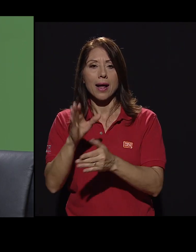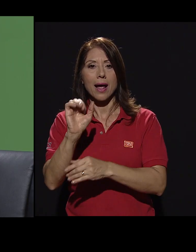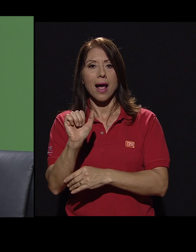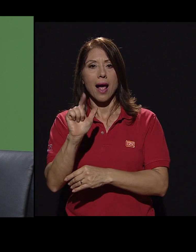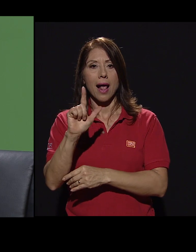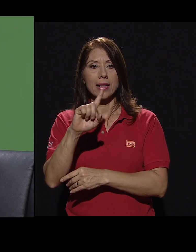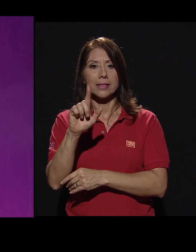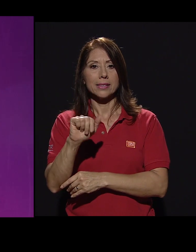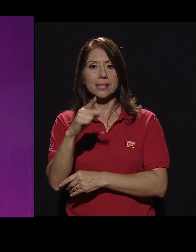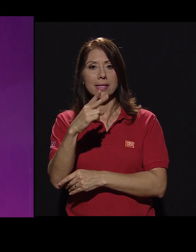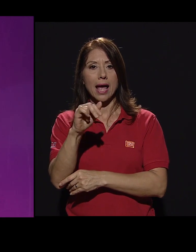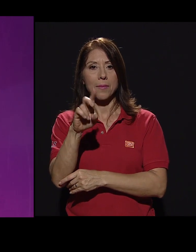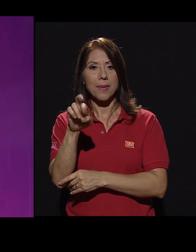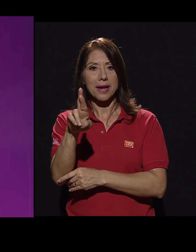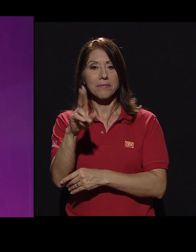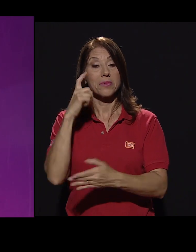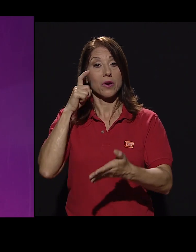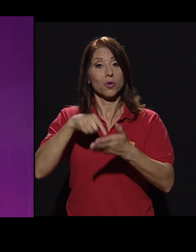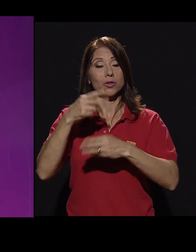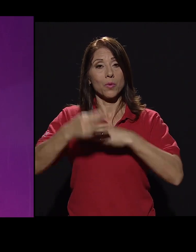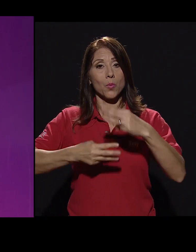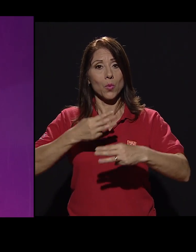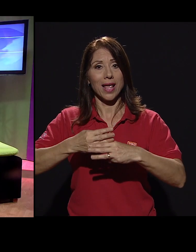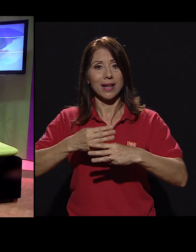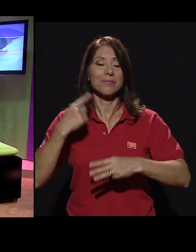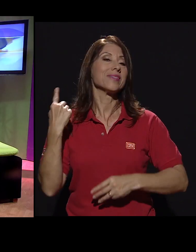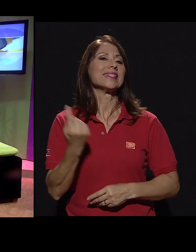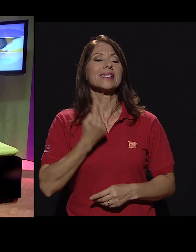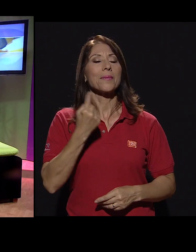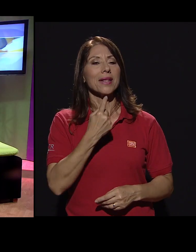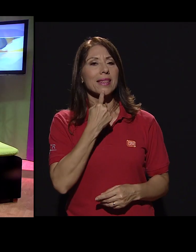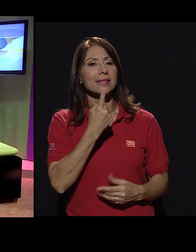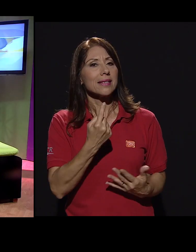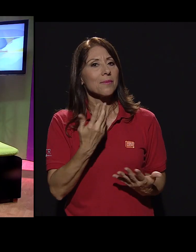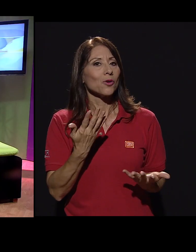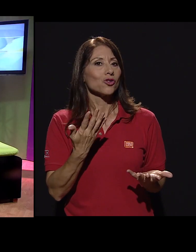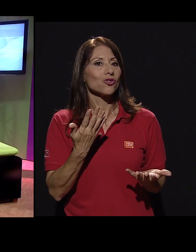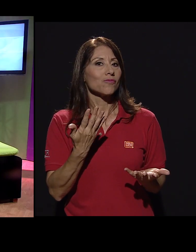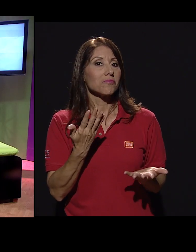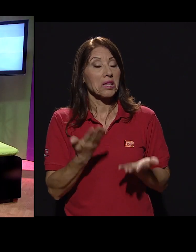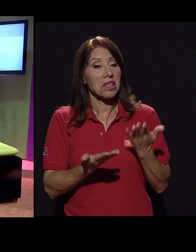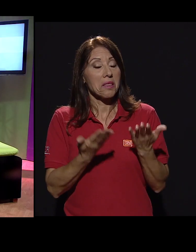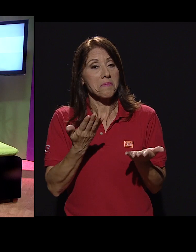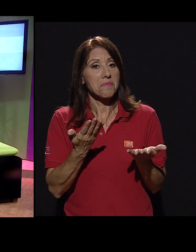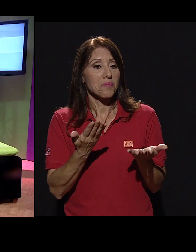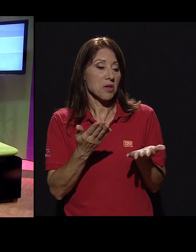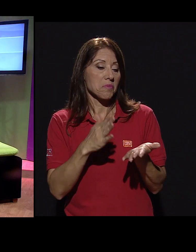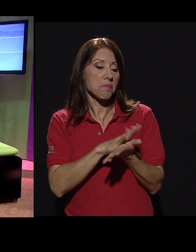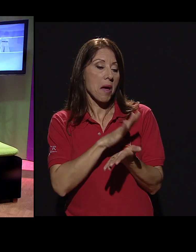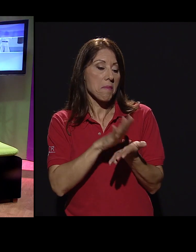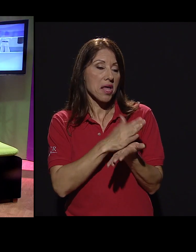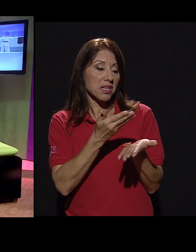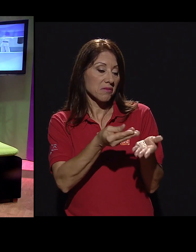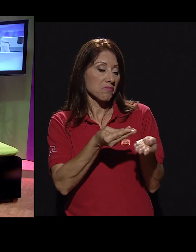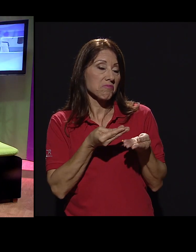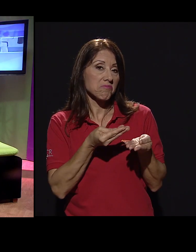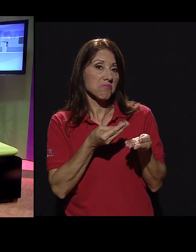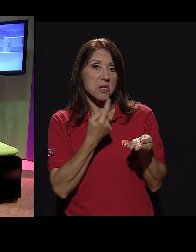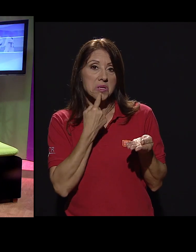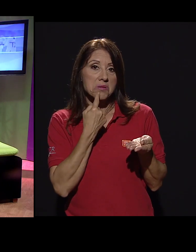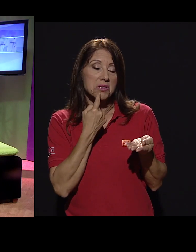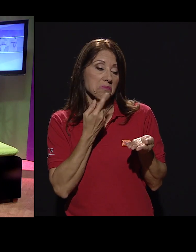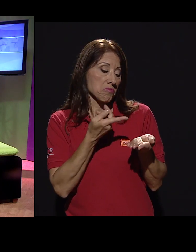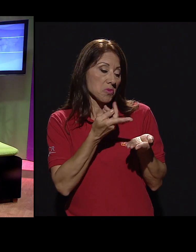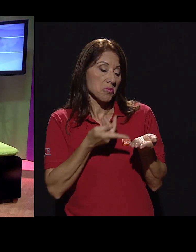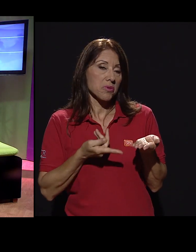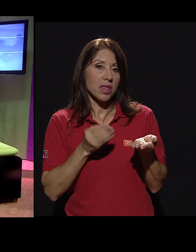reconocimiento Mundial Siempre decimos Que los papeles Pueden no decir nada Y lo que hace A los